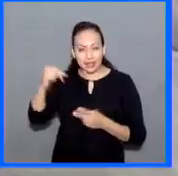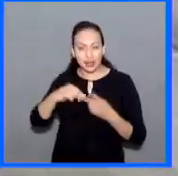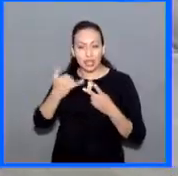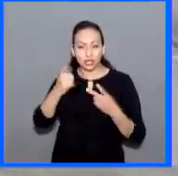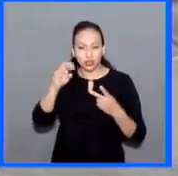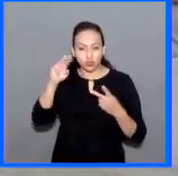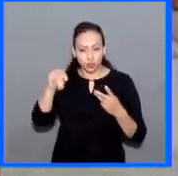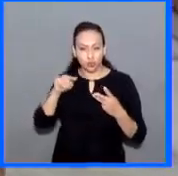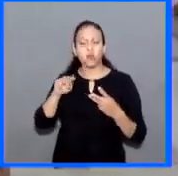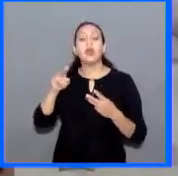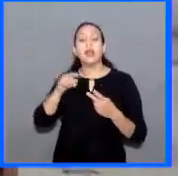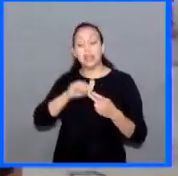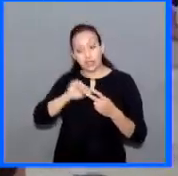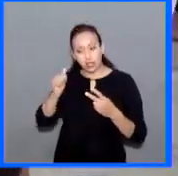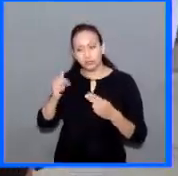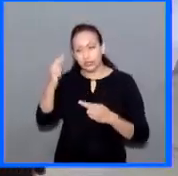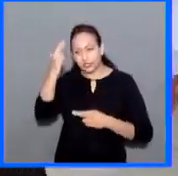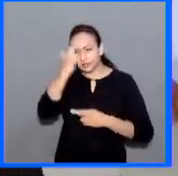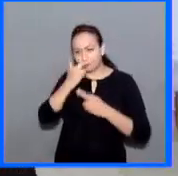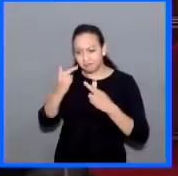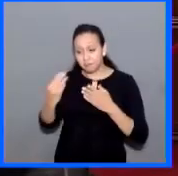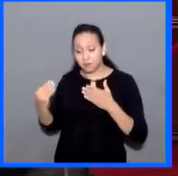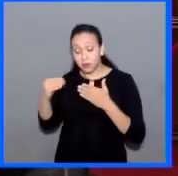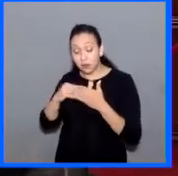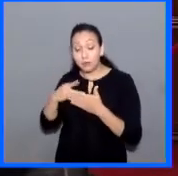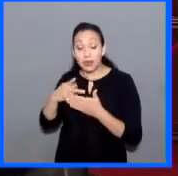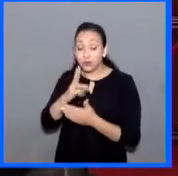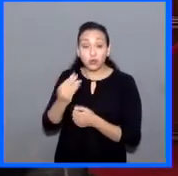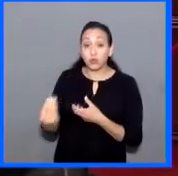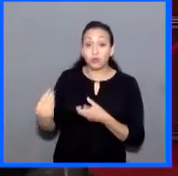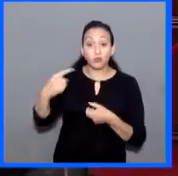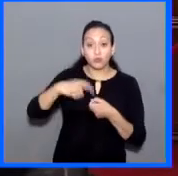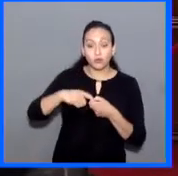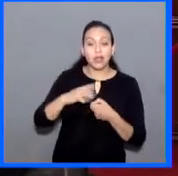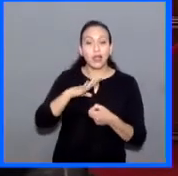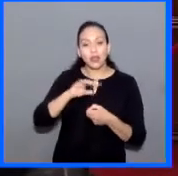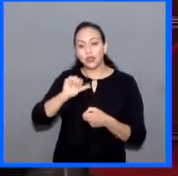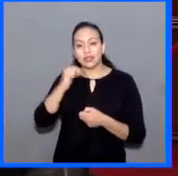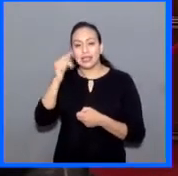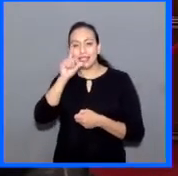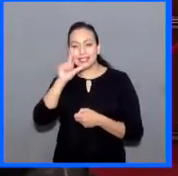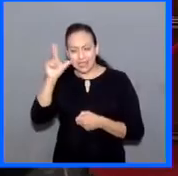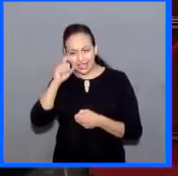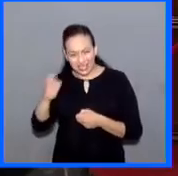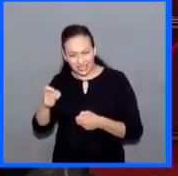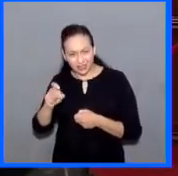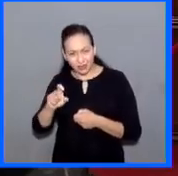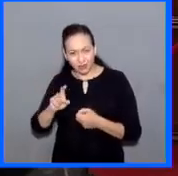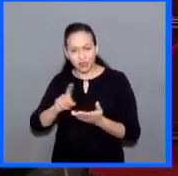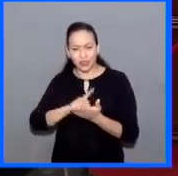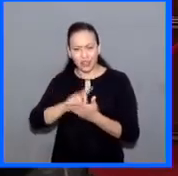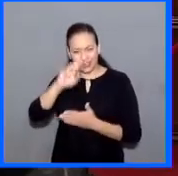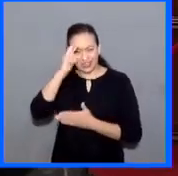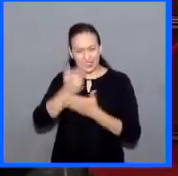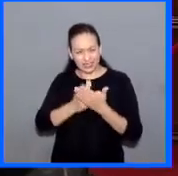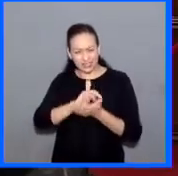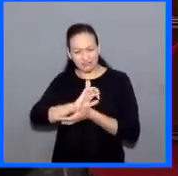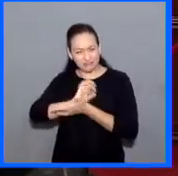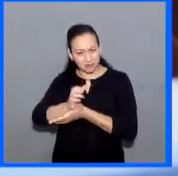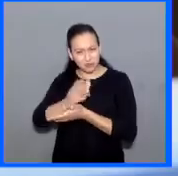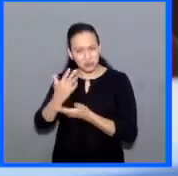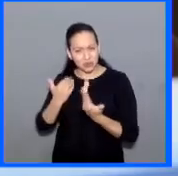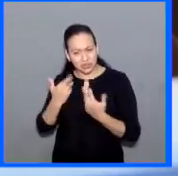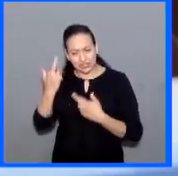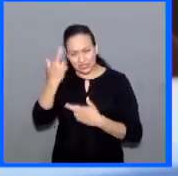considere pertinentes. Al excluir a otras lenguas, vulnera el derecho a la igualdad y no discriminación. Hay un amparo por el